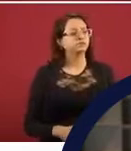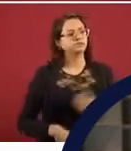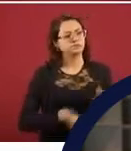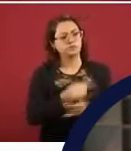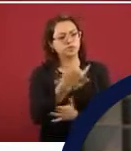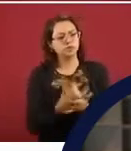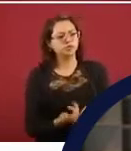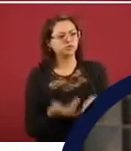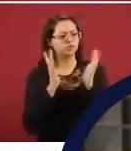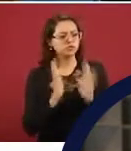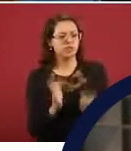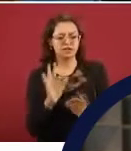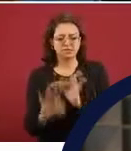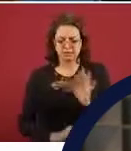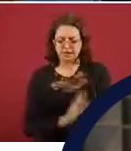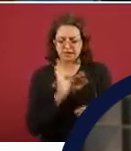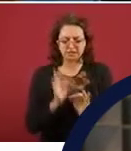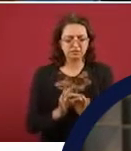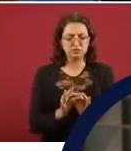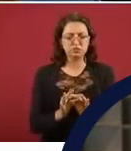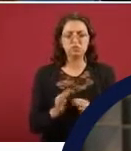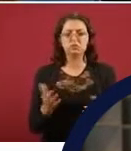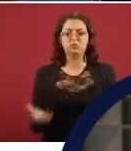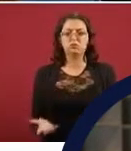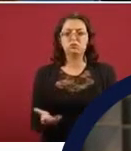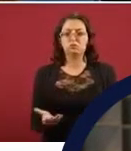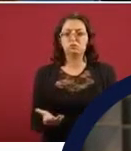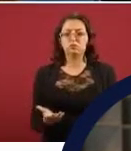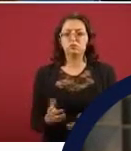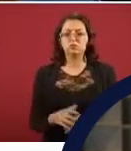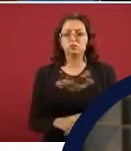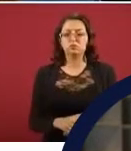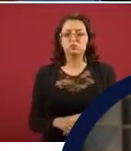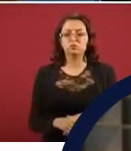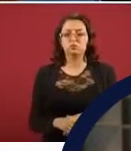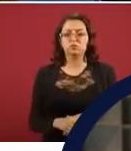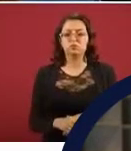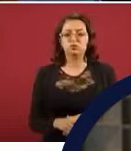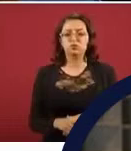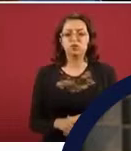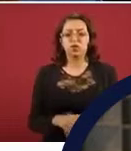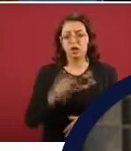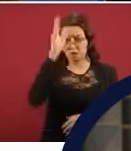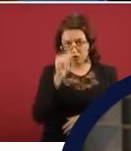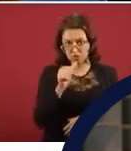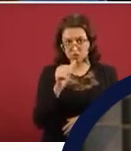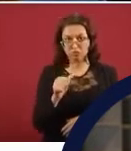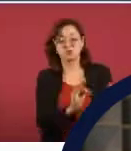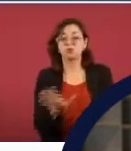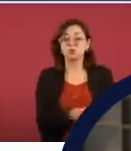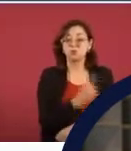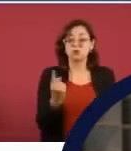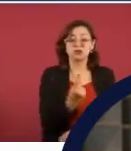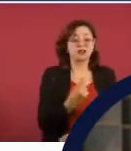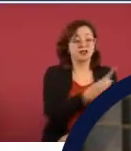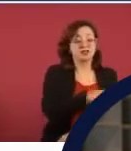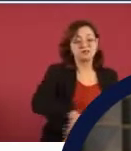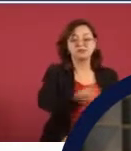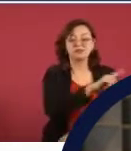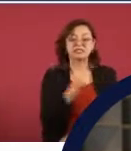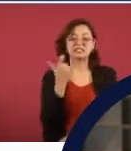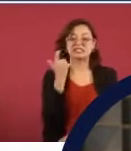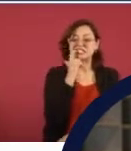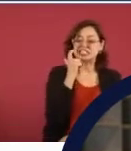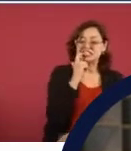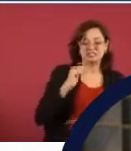Entonces. Conclusión, no podemos sacar toda la conclusión del sexenio por un año, sí podemos evaluar este año, no me